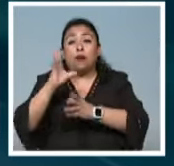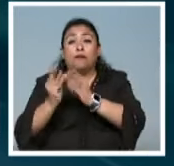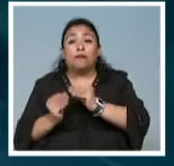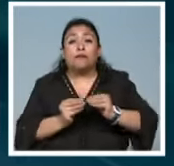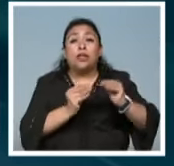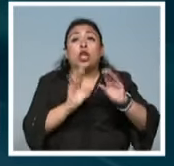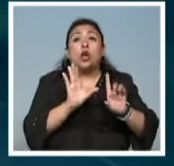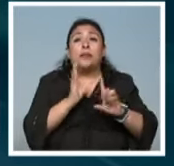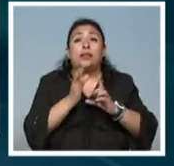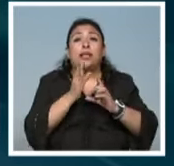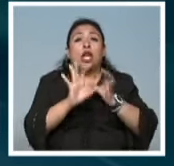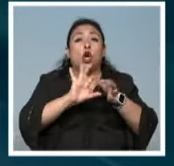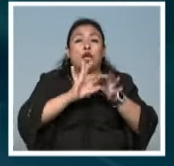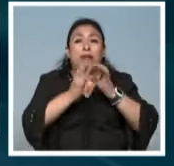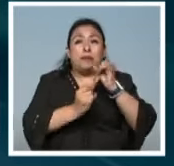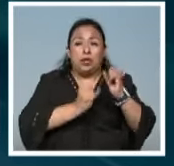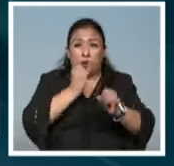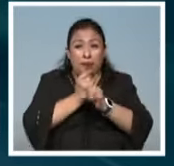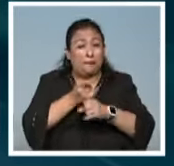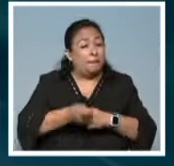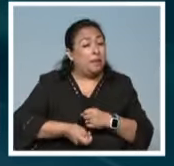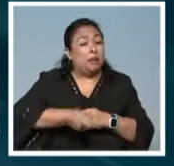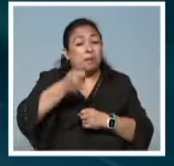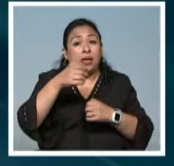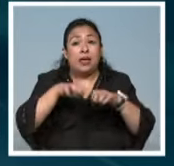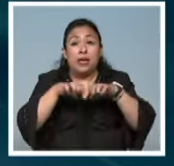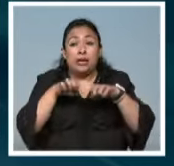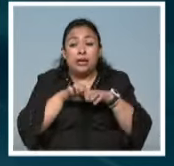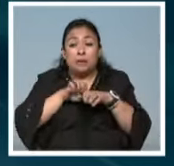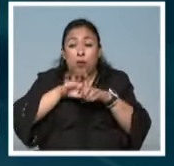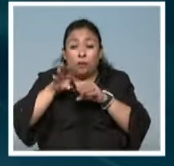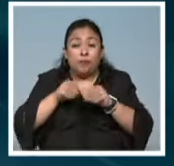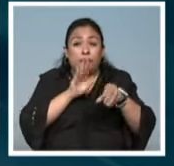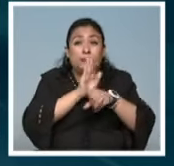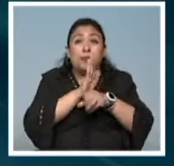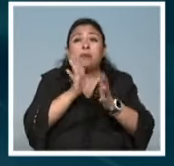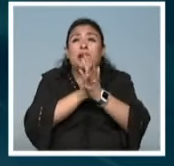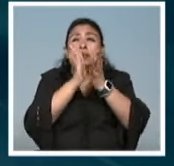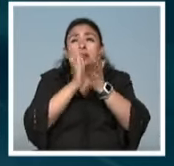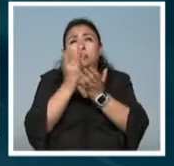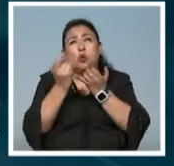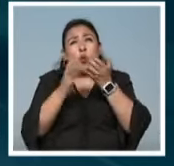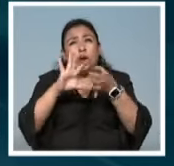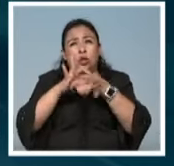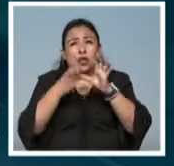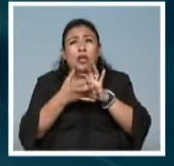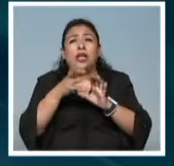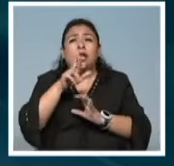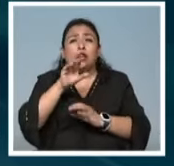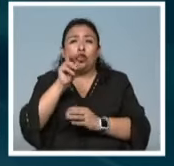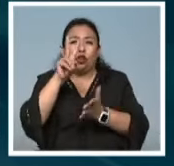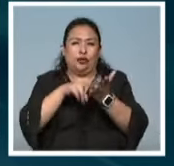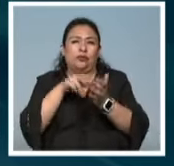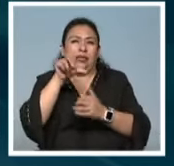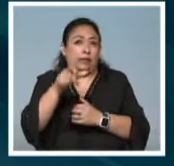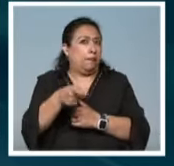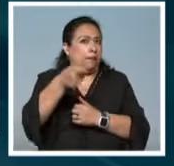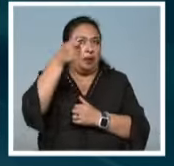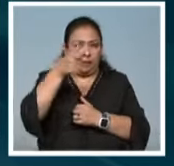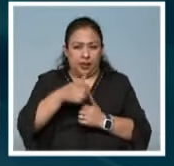Comité Olímpico Internacional. El primer equipo de refugiados participó en los Juegos Olímpicos de Río